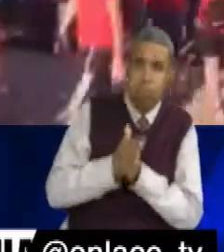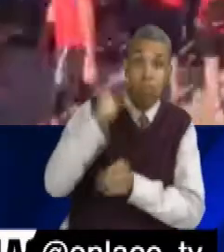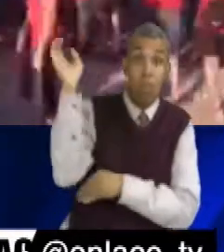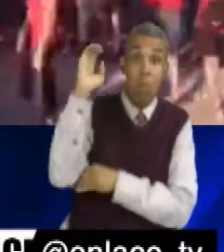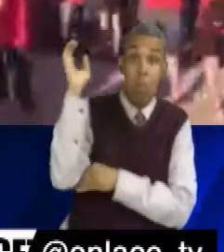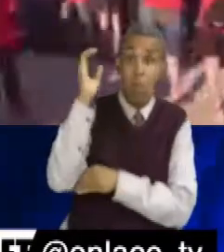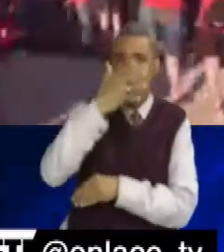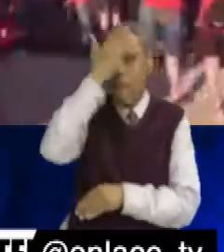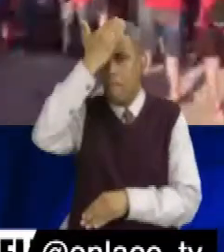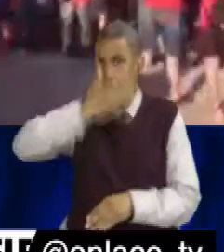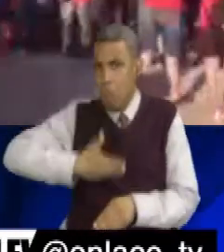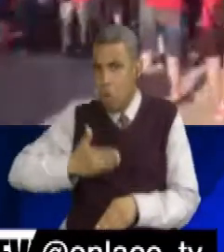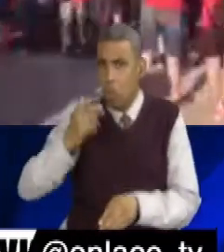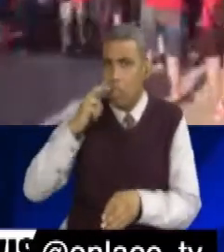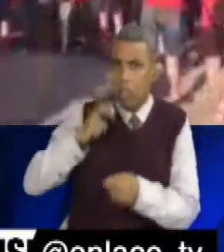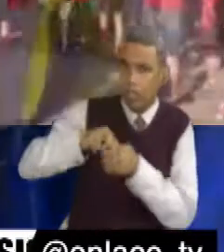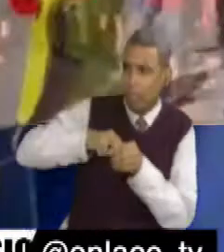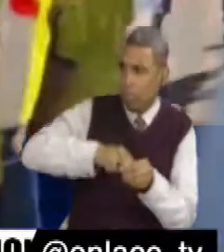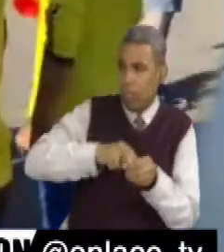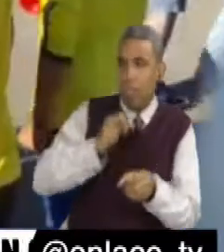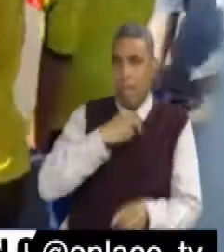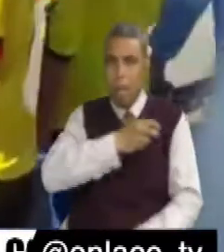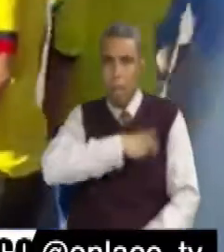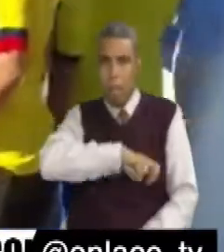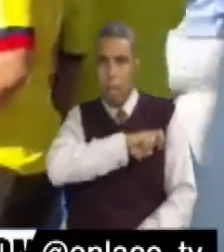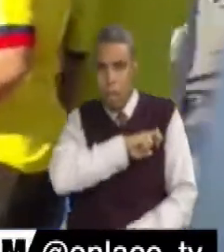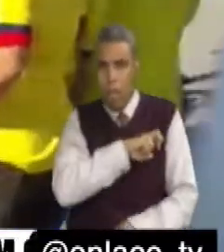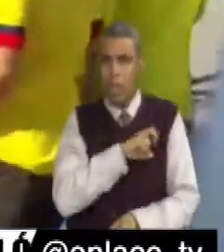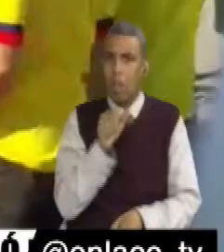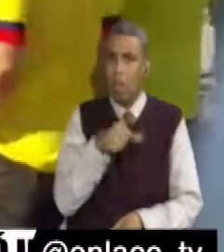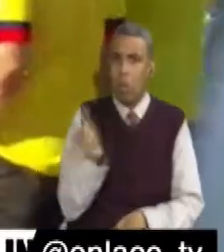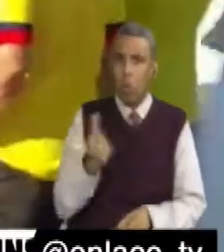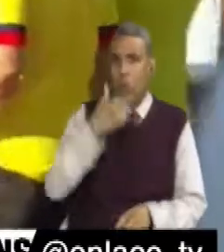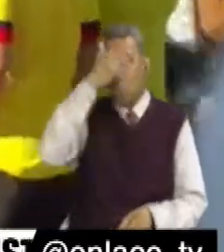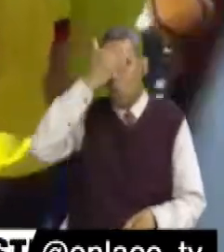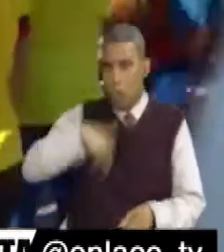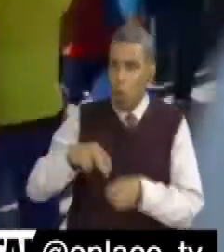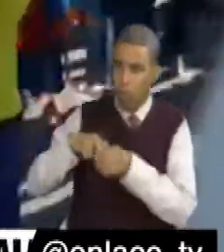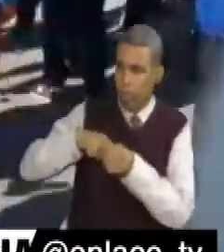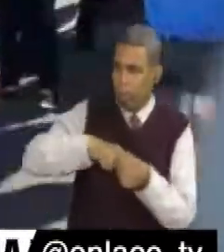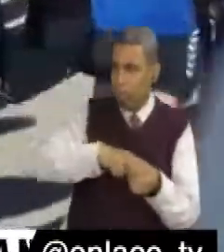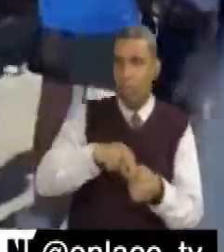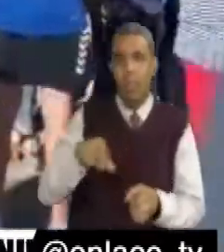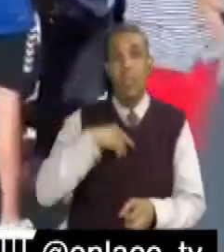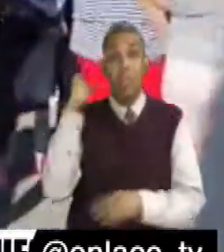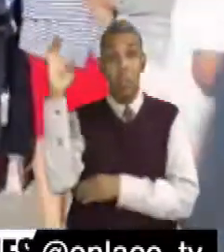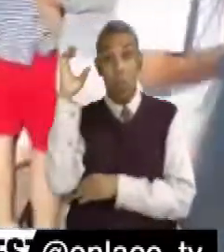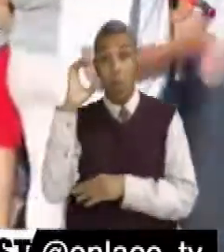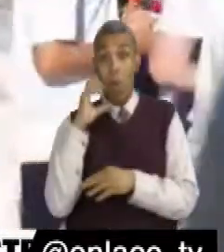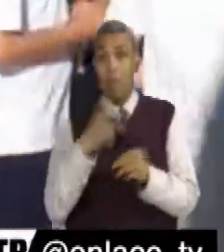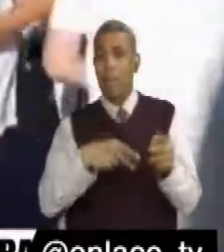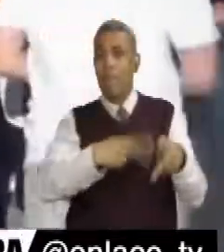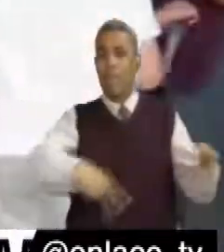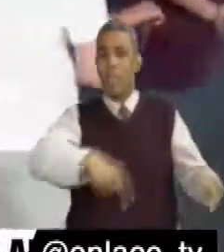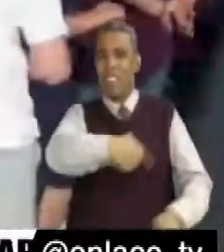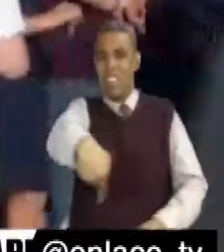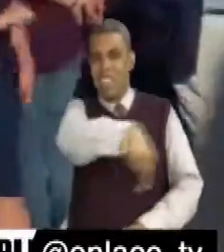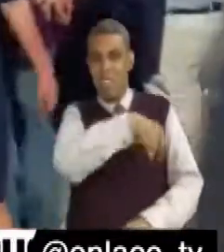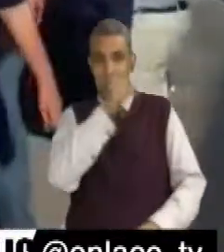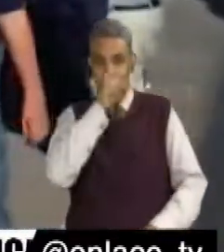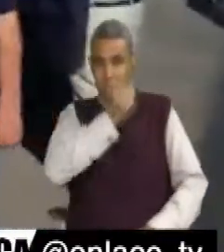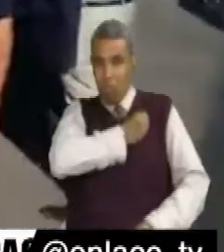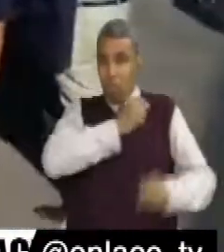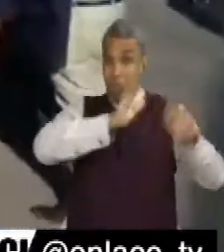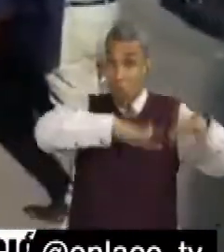llegada de la Selección de España. Y como pueden observar, esa es la entrada al túnel de este escenario deportivo por donde ingresará el bus o